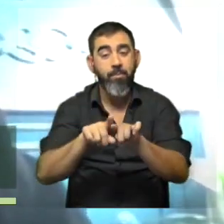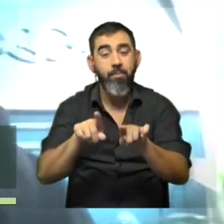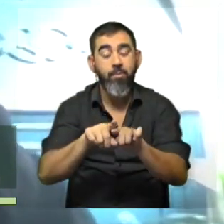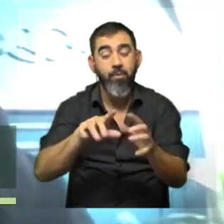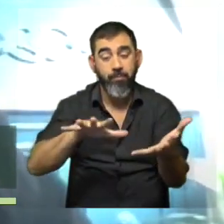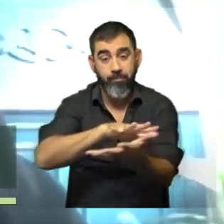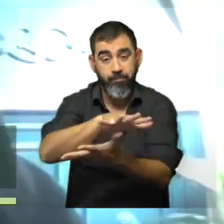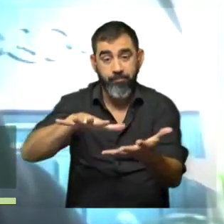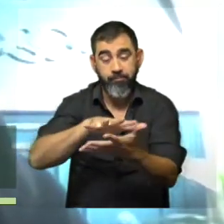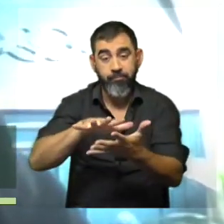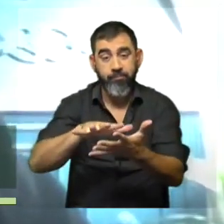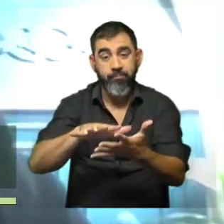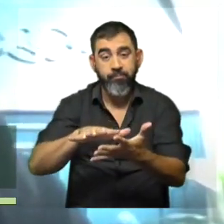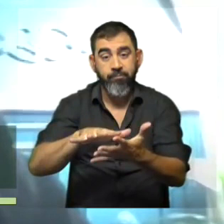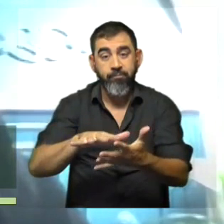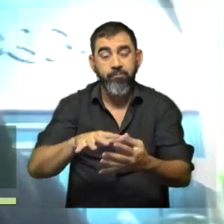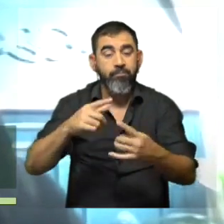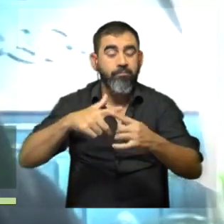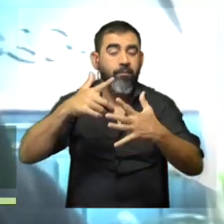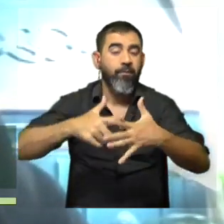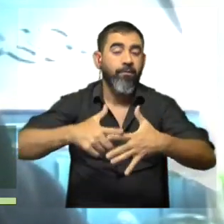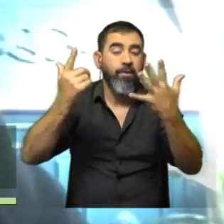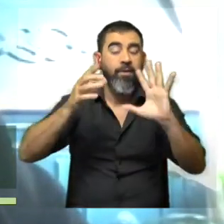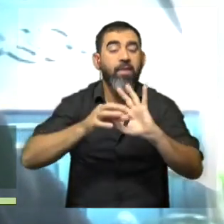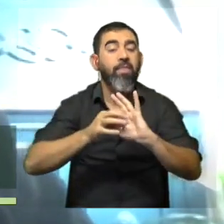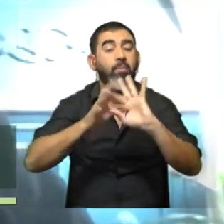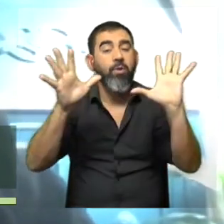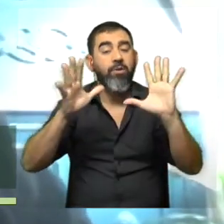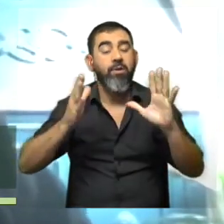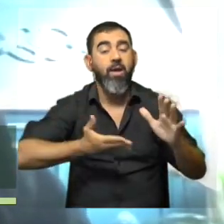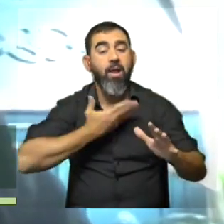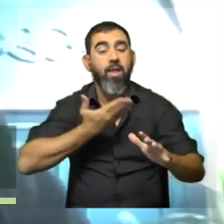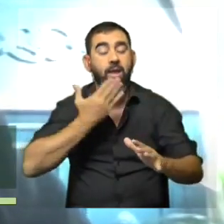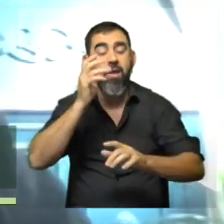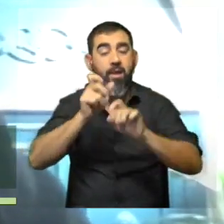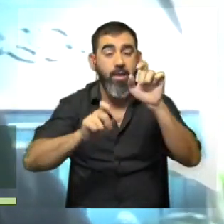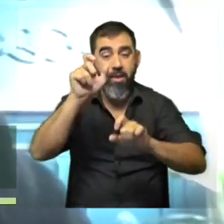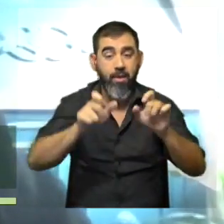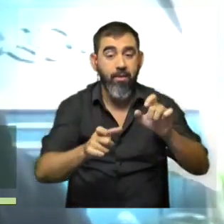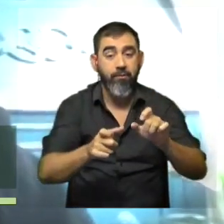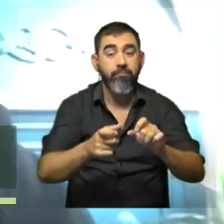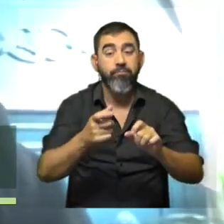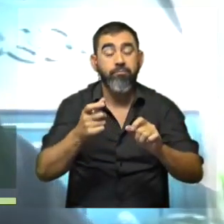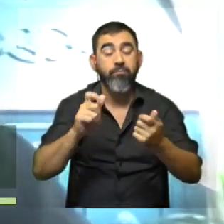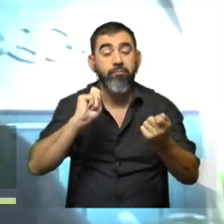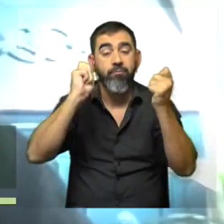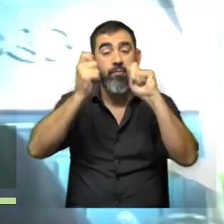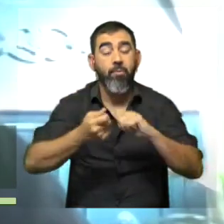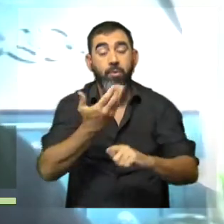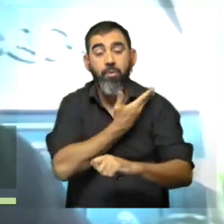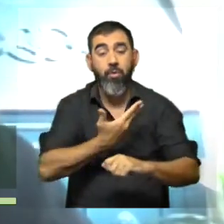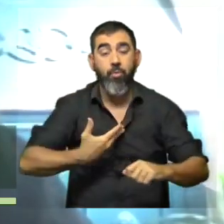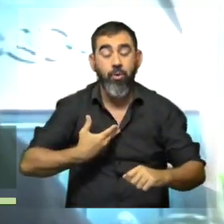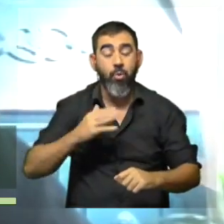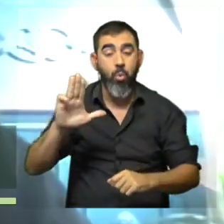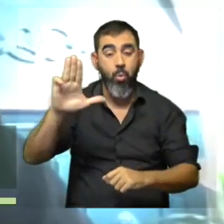espacio apoyó una fiesta de democracia y alegría popular durante la toma de la posesión del